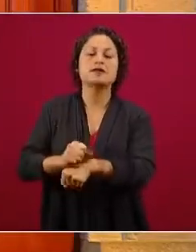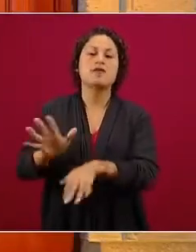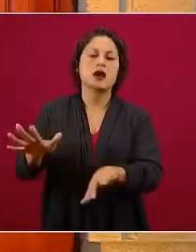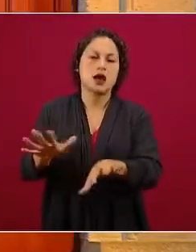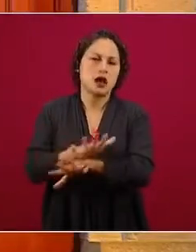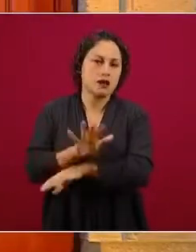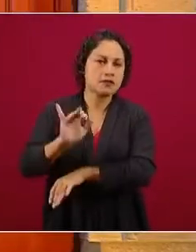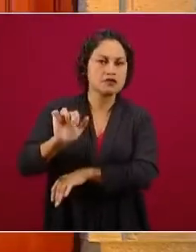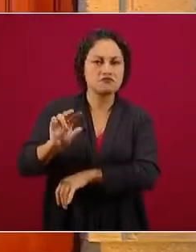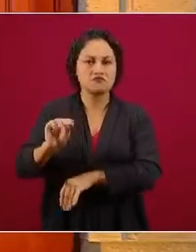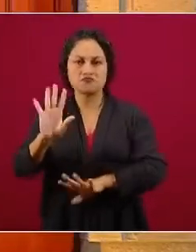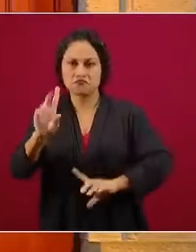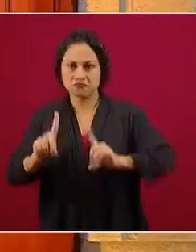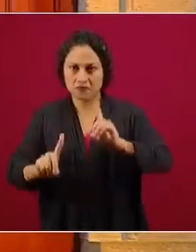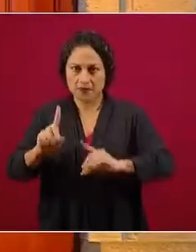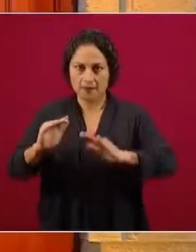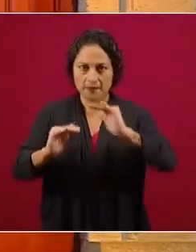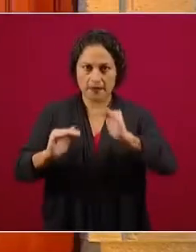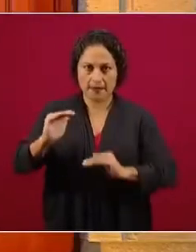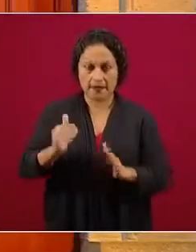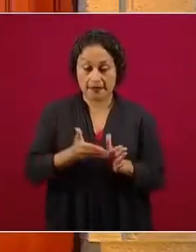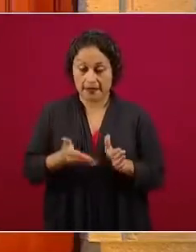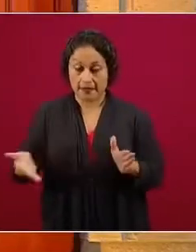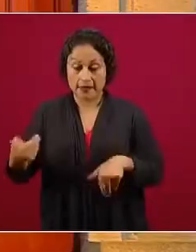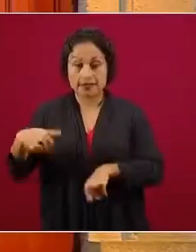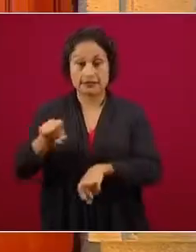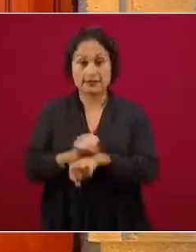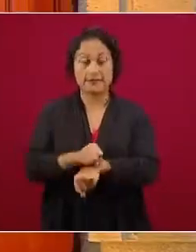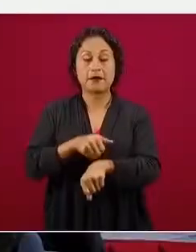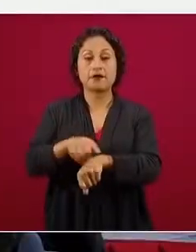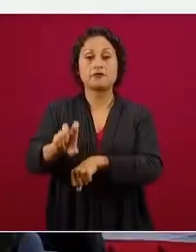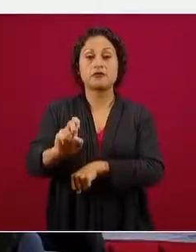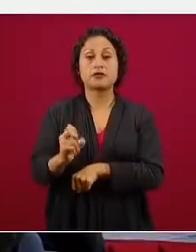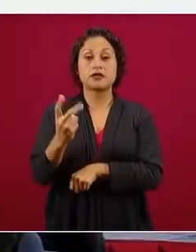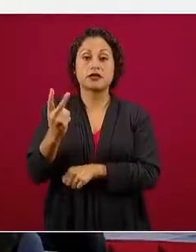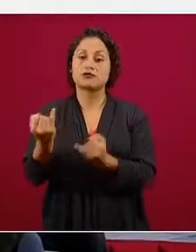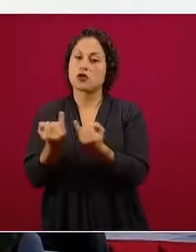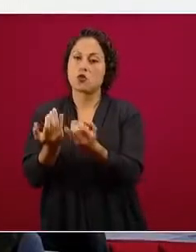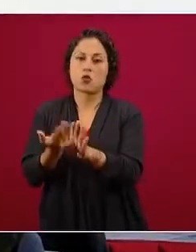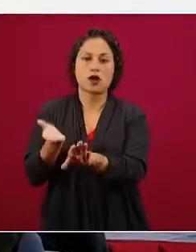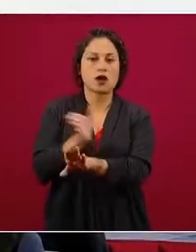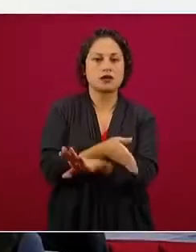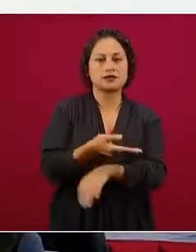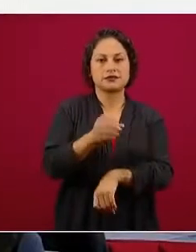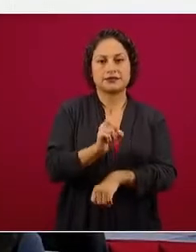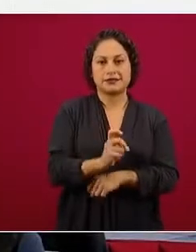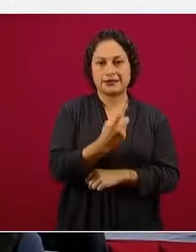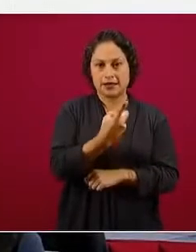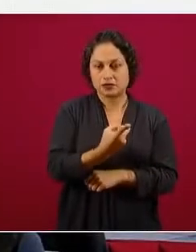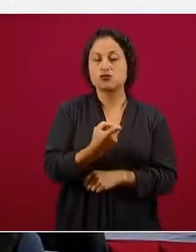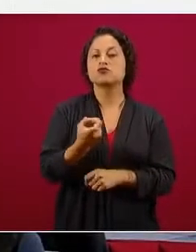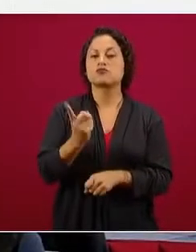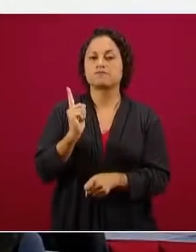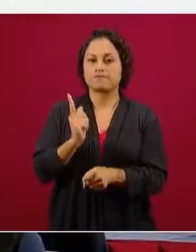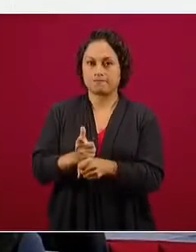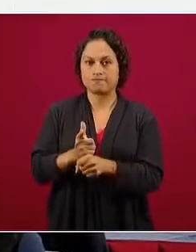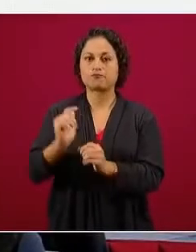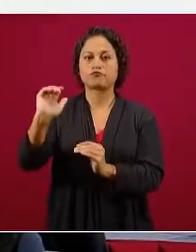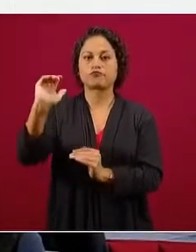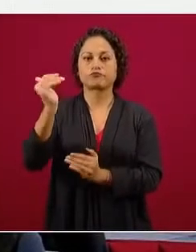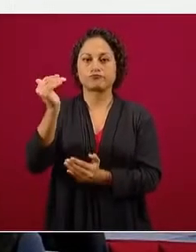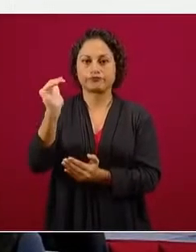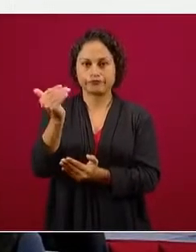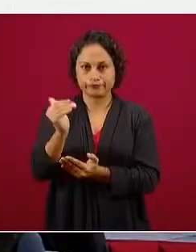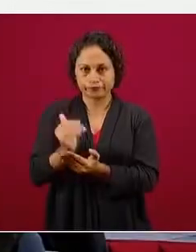Nuevamente, para la semana 32, así como lo veíamos en la semana 31, también continúa el descenso en la presentación